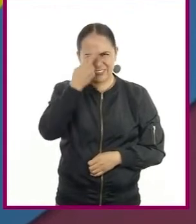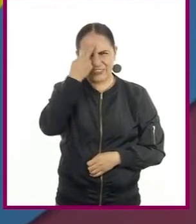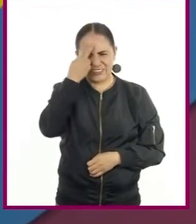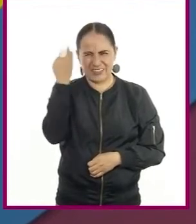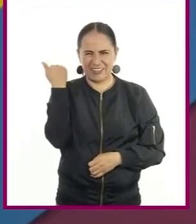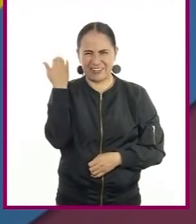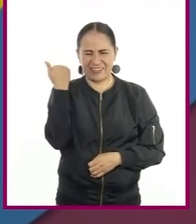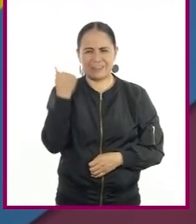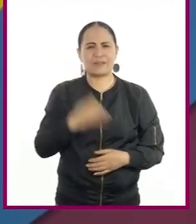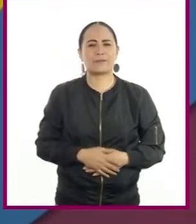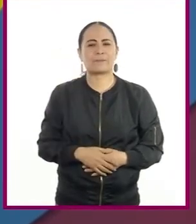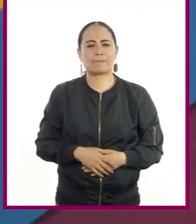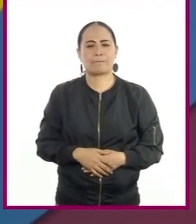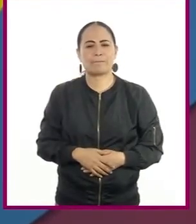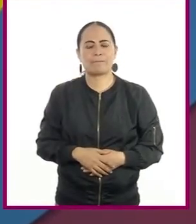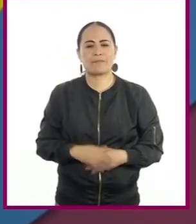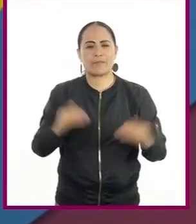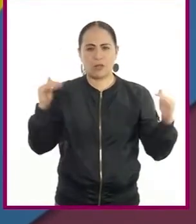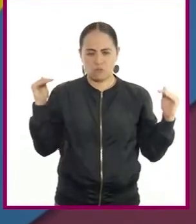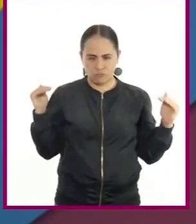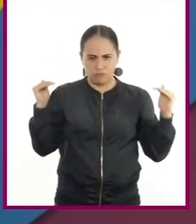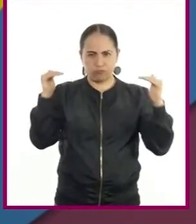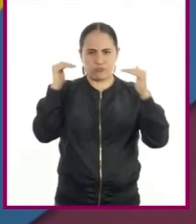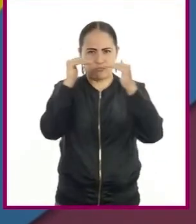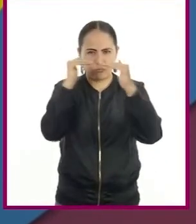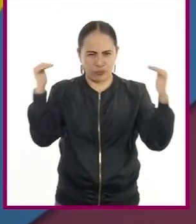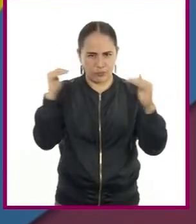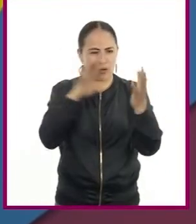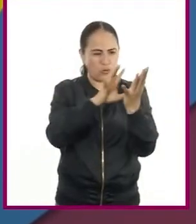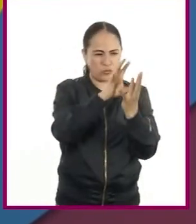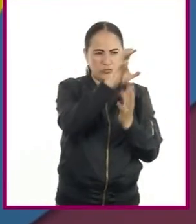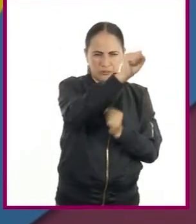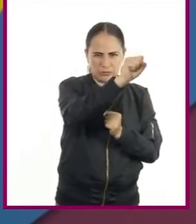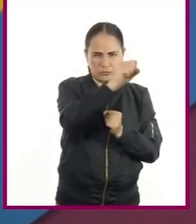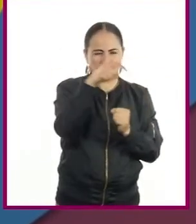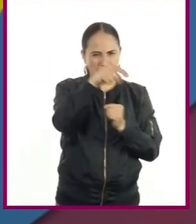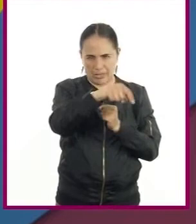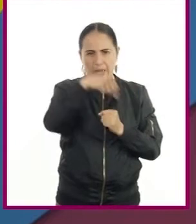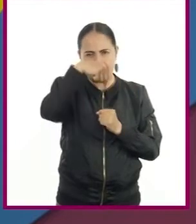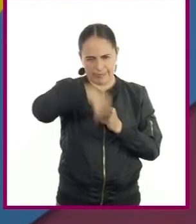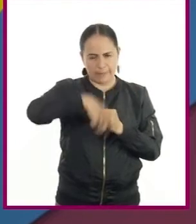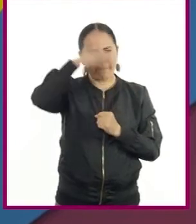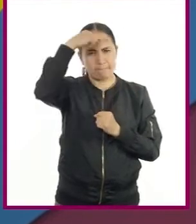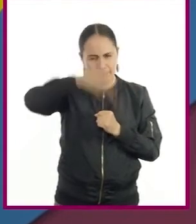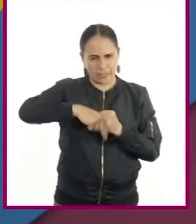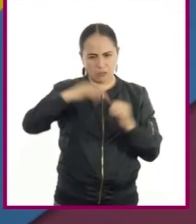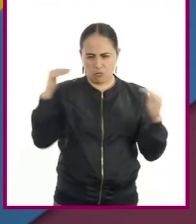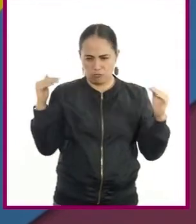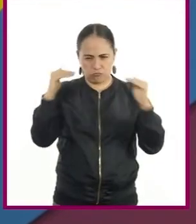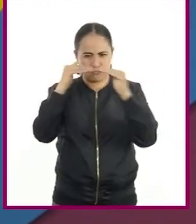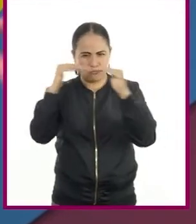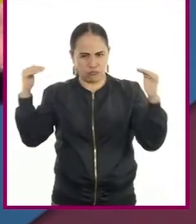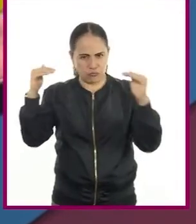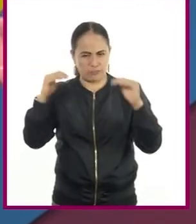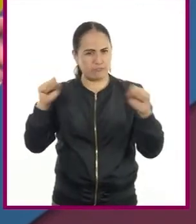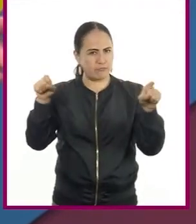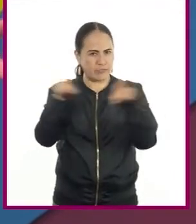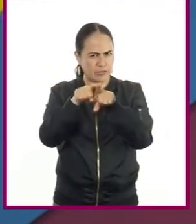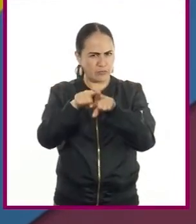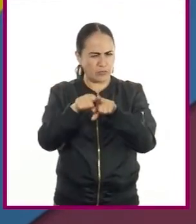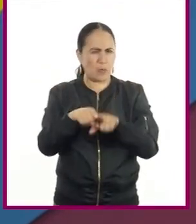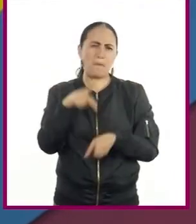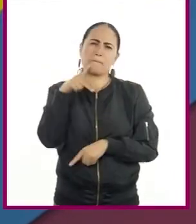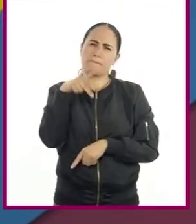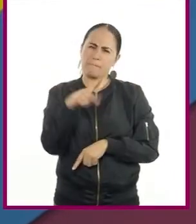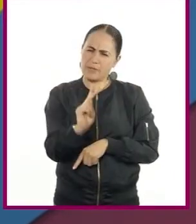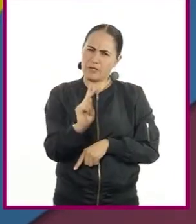que estos están al mismo nivel que la Constitución Política de los Estados Unidos Mexicanos. Pero,